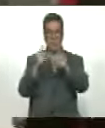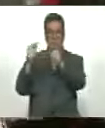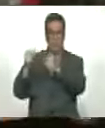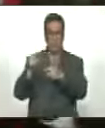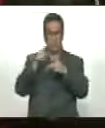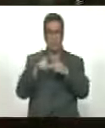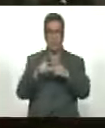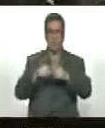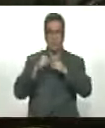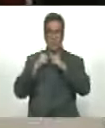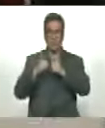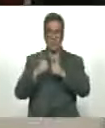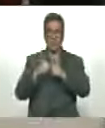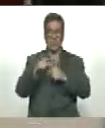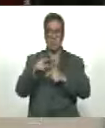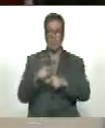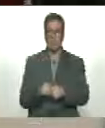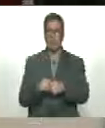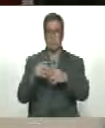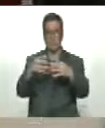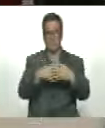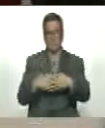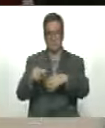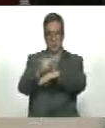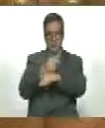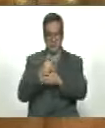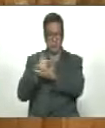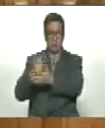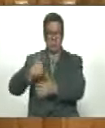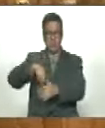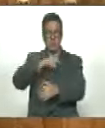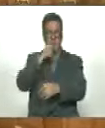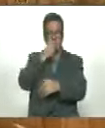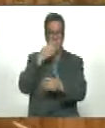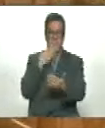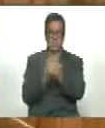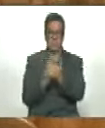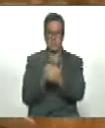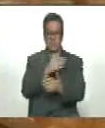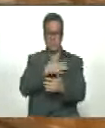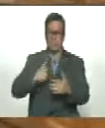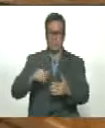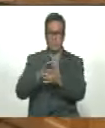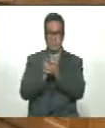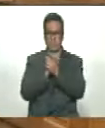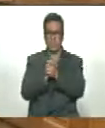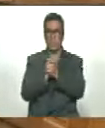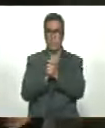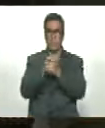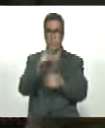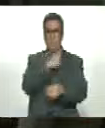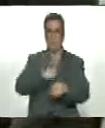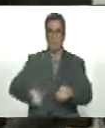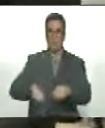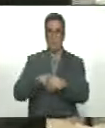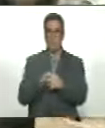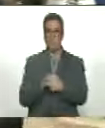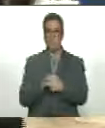y la consolidación del estado de bienestar de nuestro pueblo. Muchas gracias, querido camarada presidente.